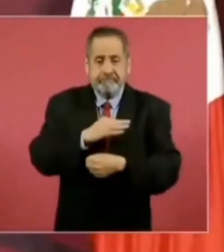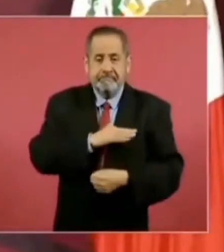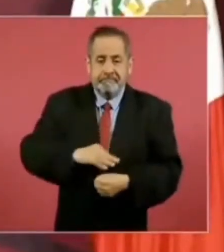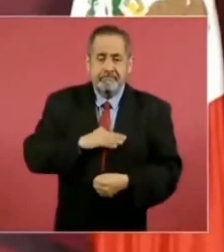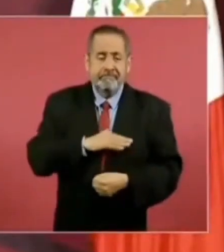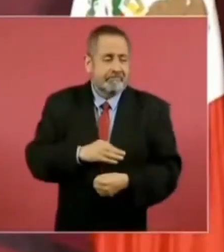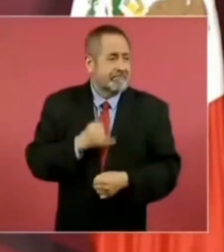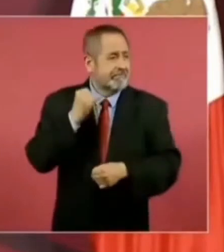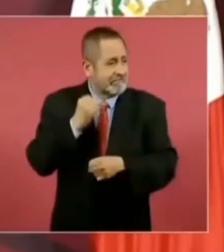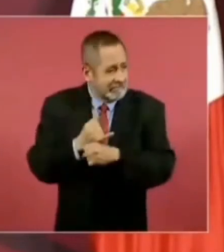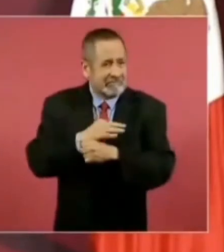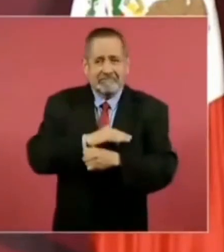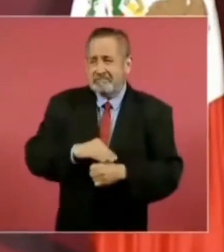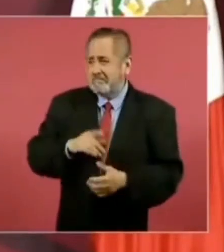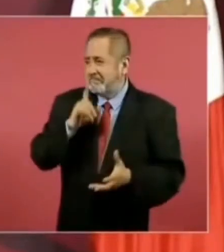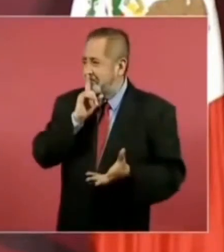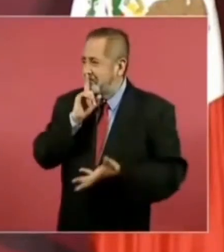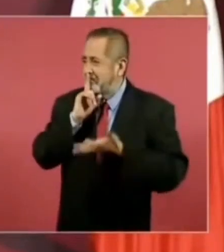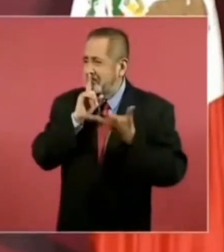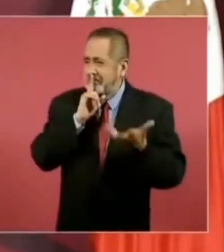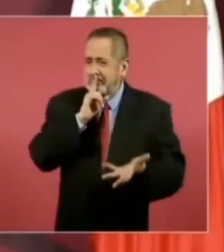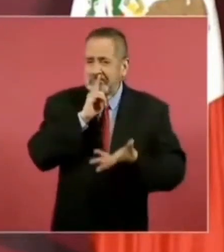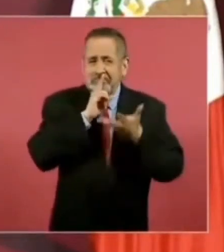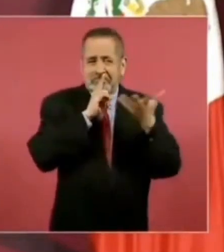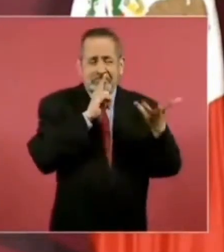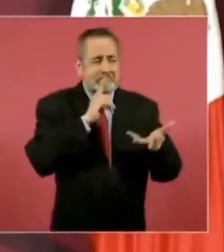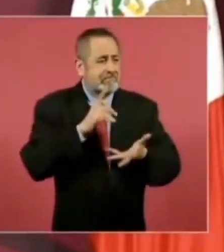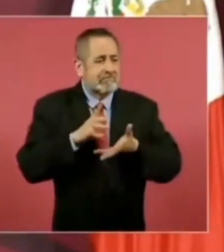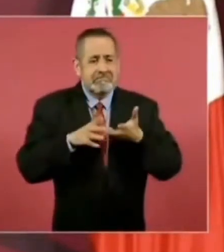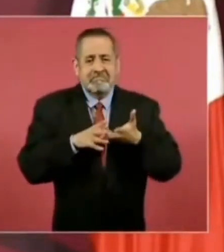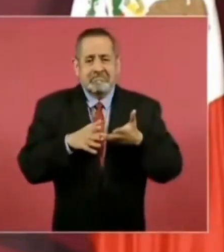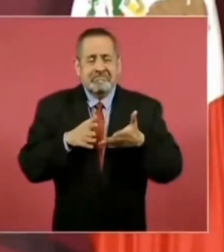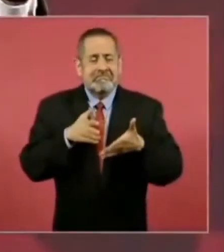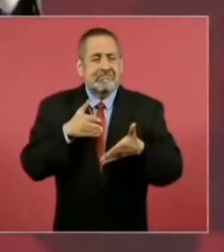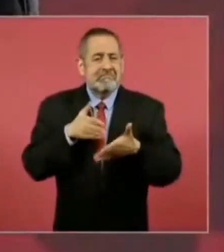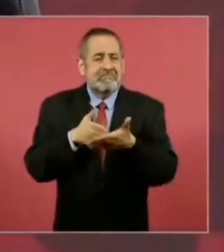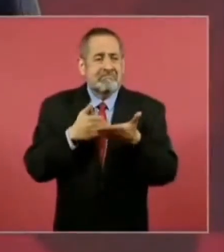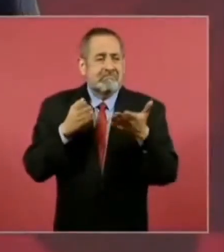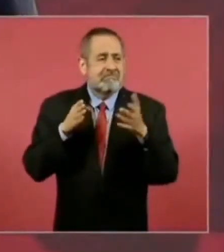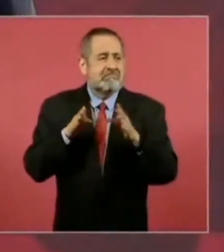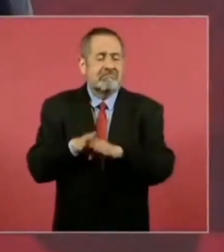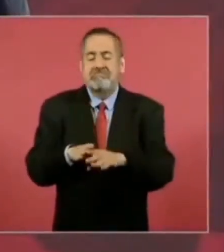Eso no resuelve nada, es un callejón sin salida y